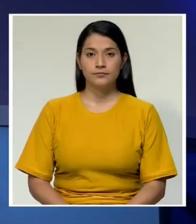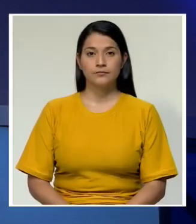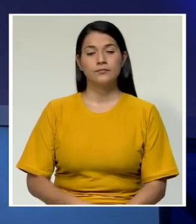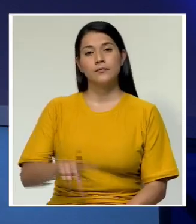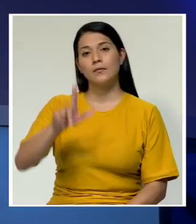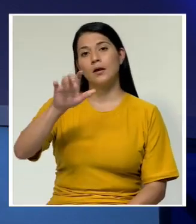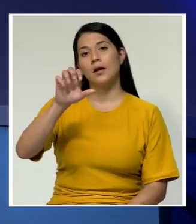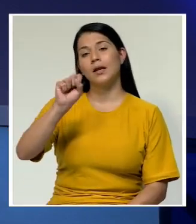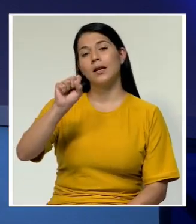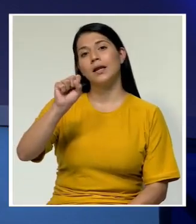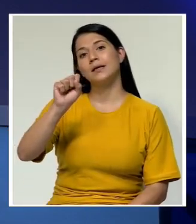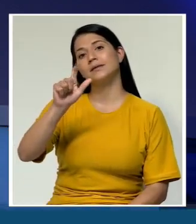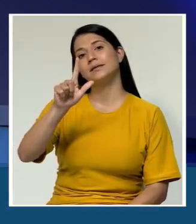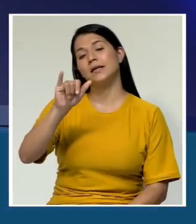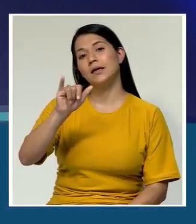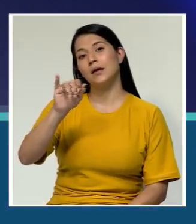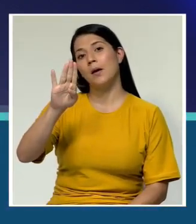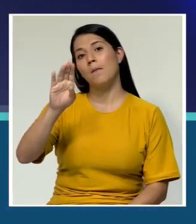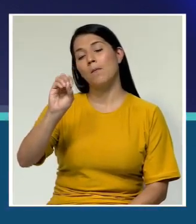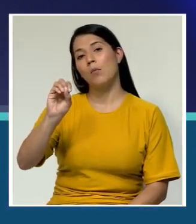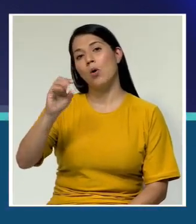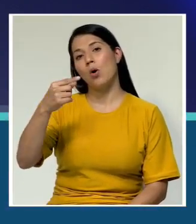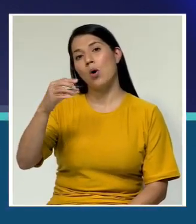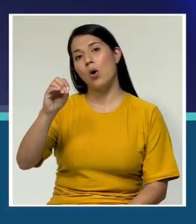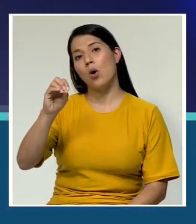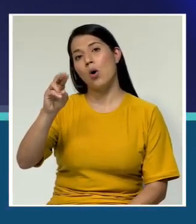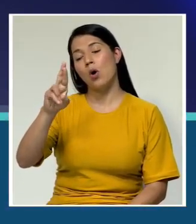Banco Popular presentó el tipo de cambio.